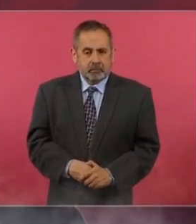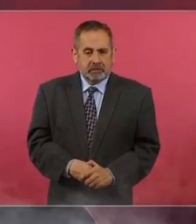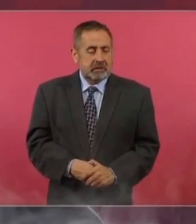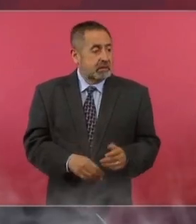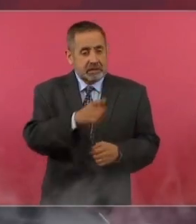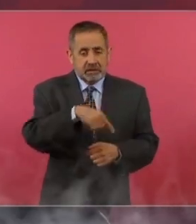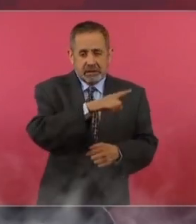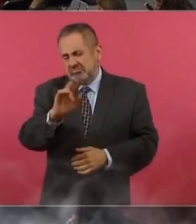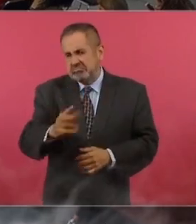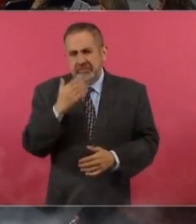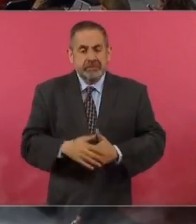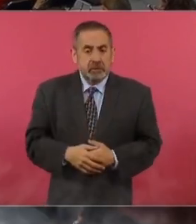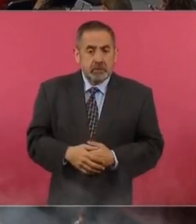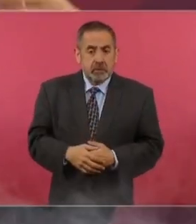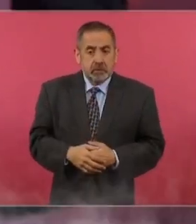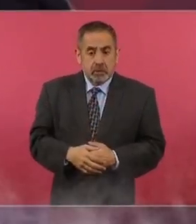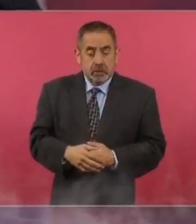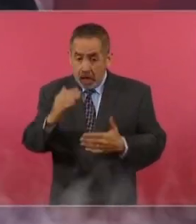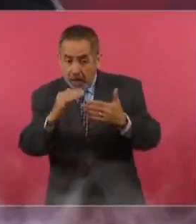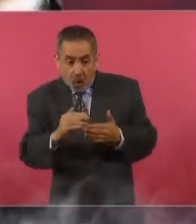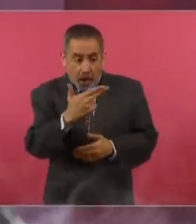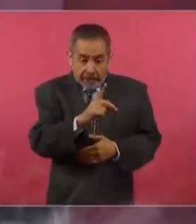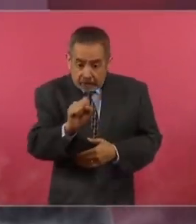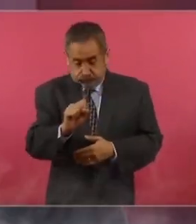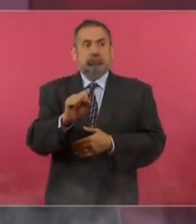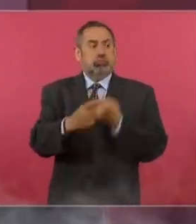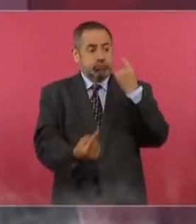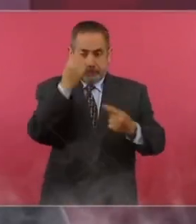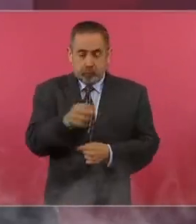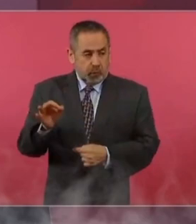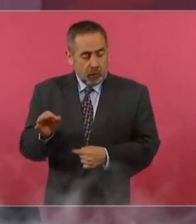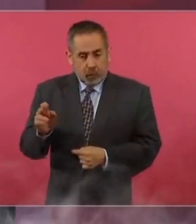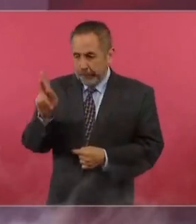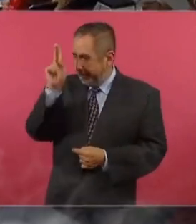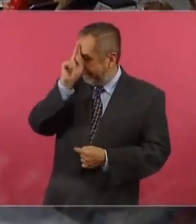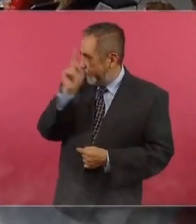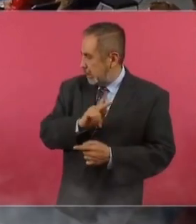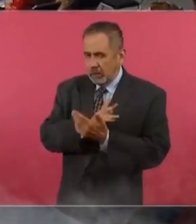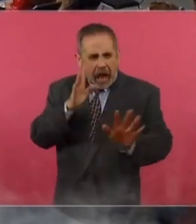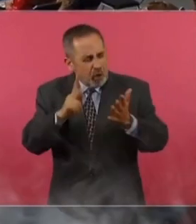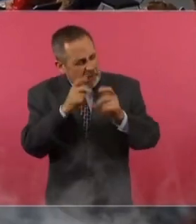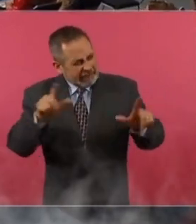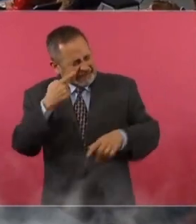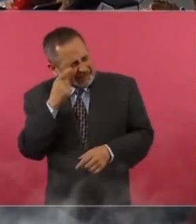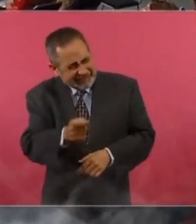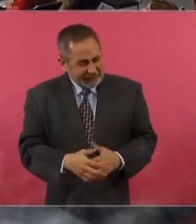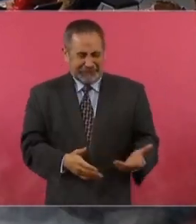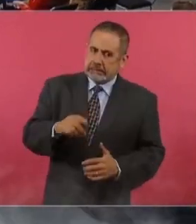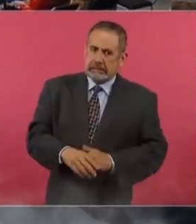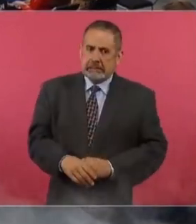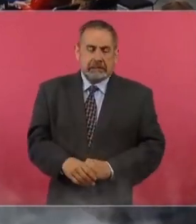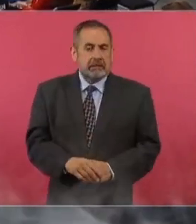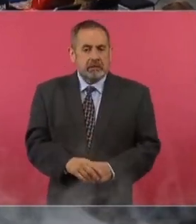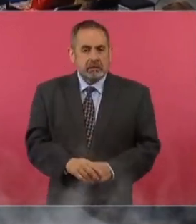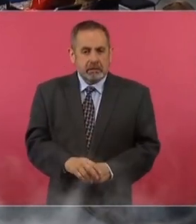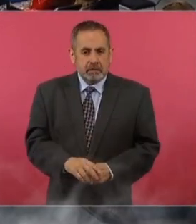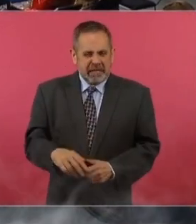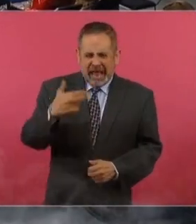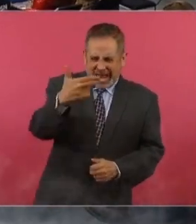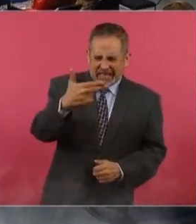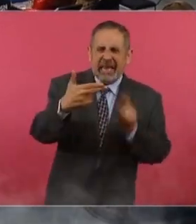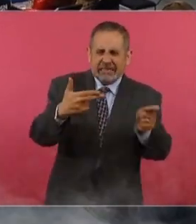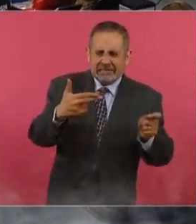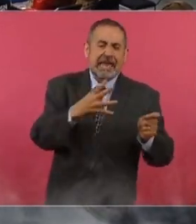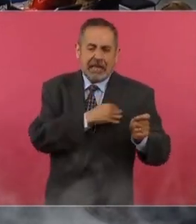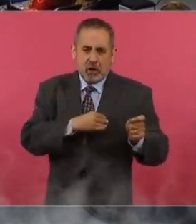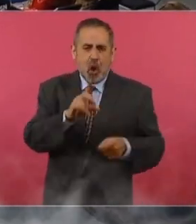están enseñando el cobre. No había visto lo de abajo, no, está tremendo. Tremendo. A ver, vuélvelo a poner. ¡Producción! Es, H es hijos,